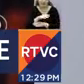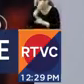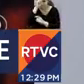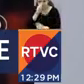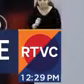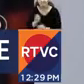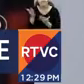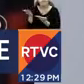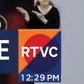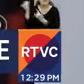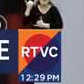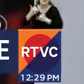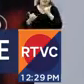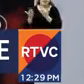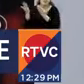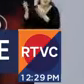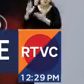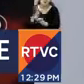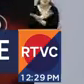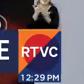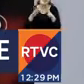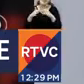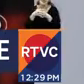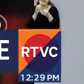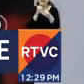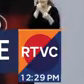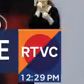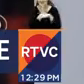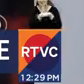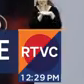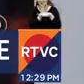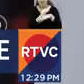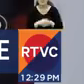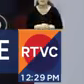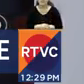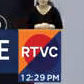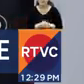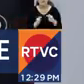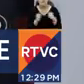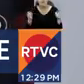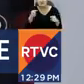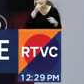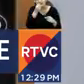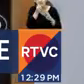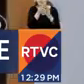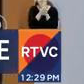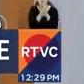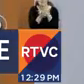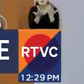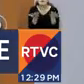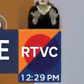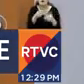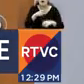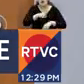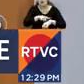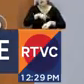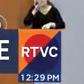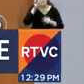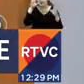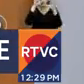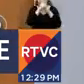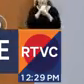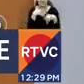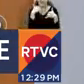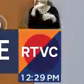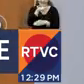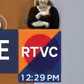ella, los dejamos con su música. Hasta aquí RTVC Noticias del Mediodía. Desarrollo de las noticias del día en nuestra emisión de las 7 de la noche. Feliz